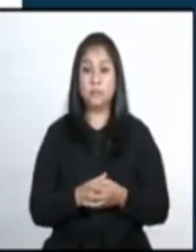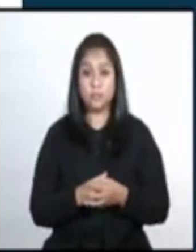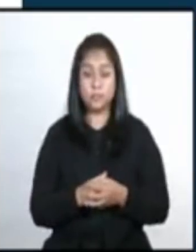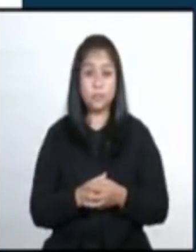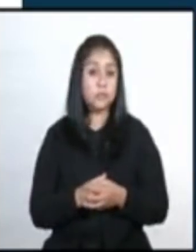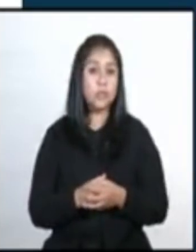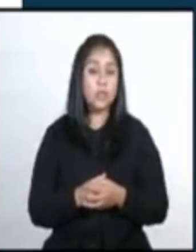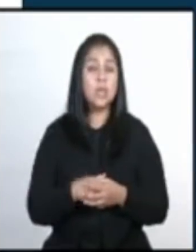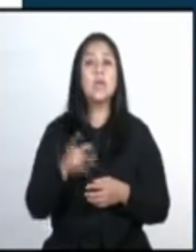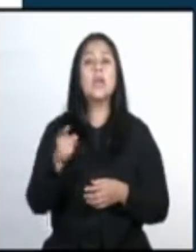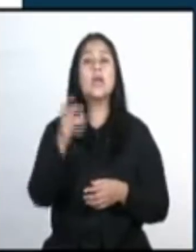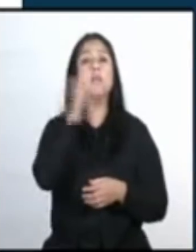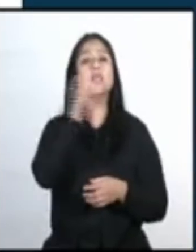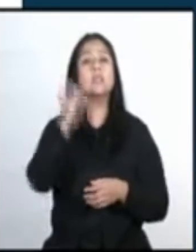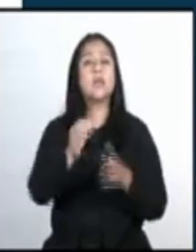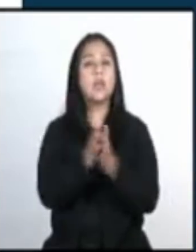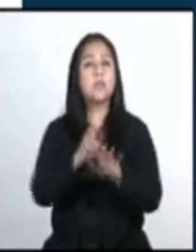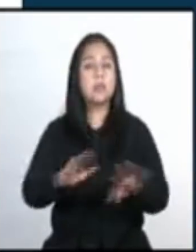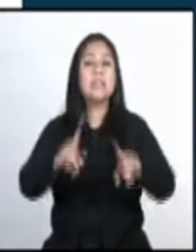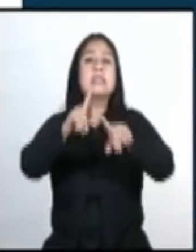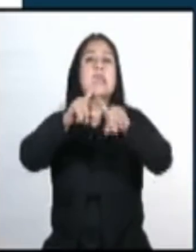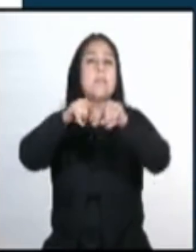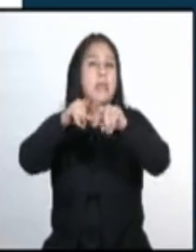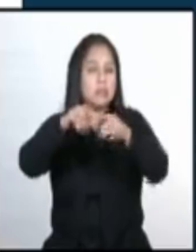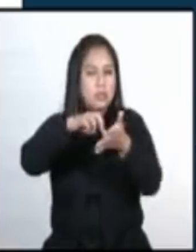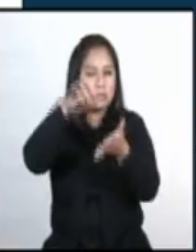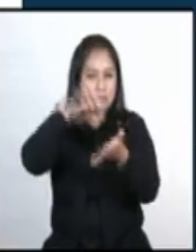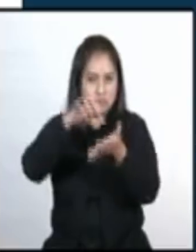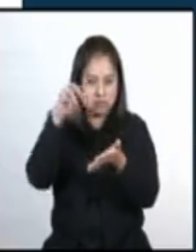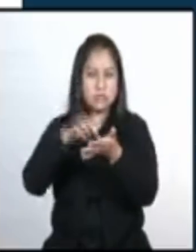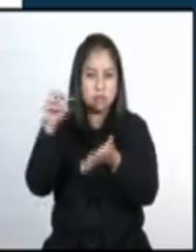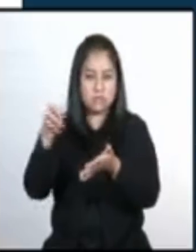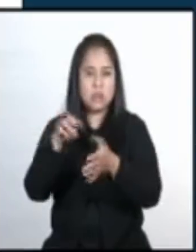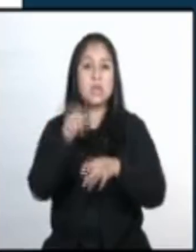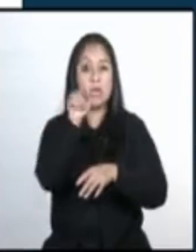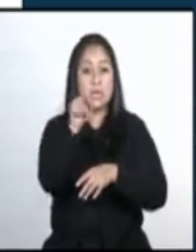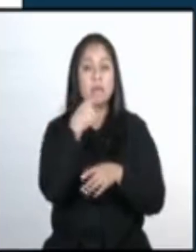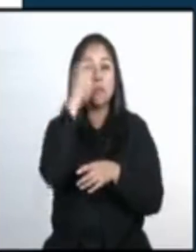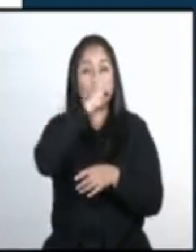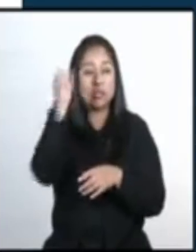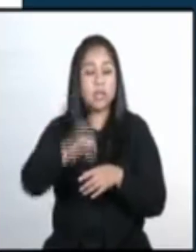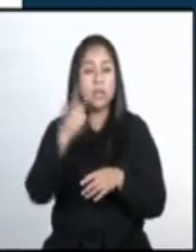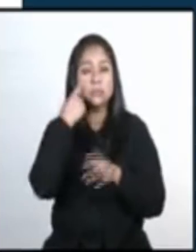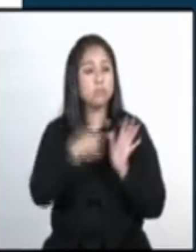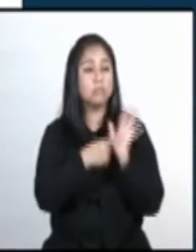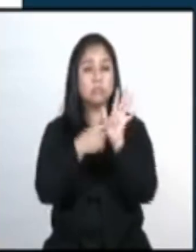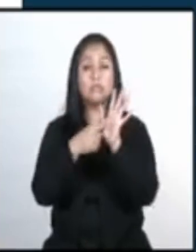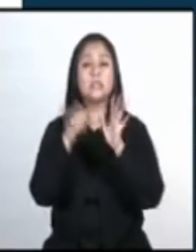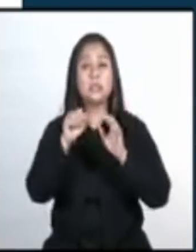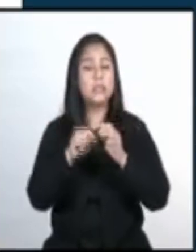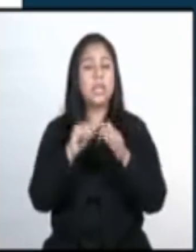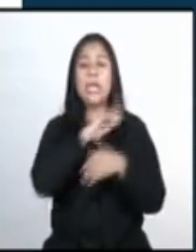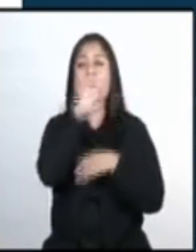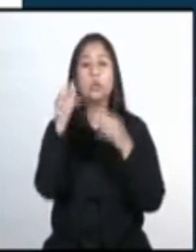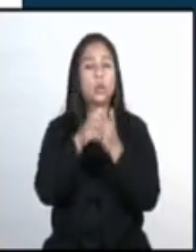La tasa de mortalidad va a variar según el país y estas son las cifras que se manejaban hasta el 14 de marzo del presente año en todos los